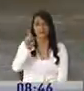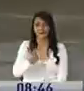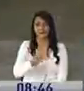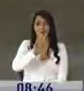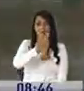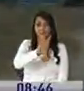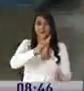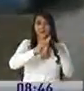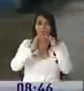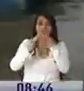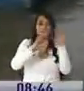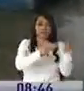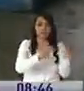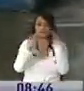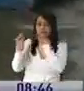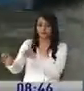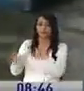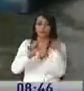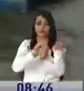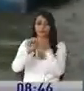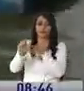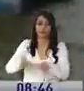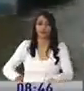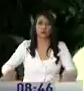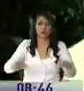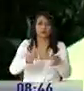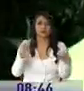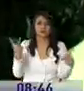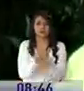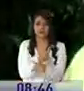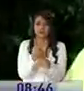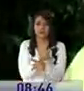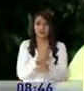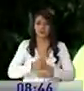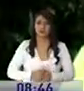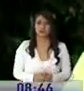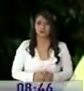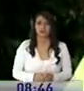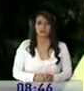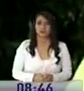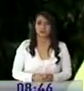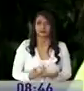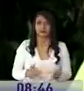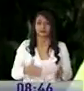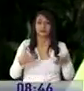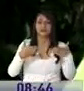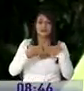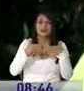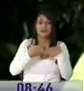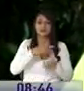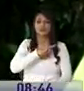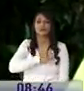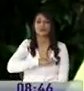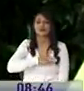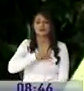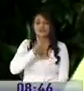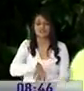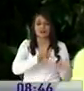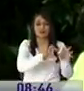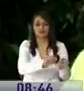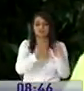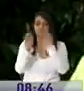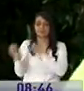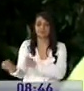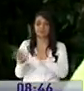viviendas porque estarían en zona de riesgo inmediatamente los equipos municipales tuvieron que evacuar dos familias que vivían al